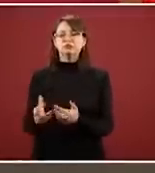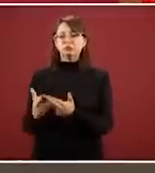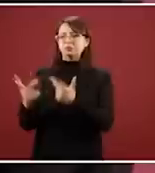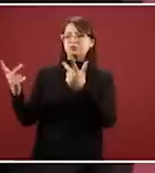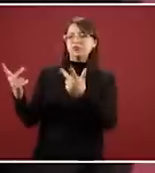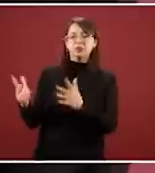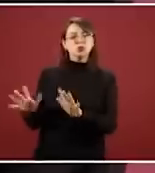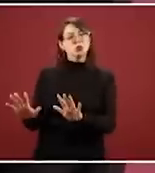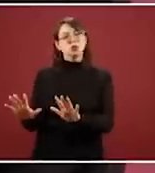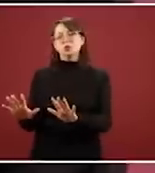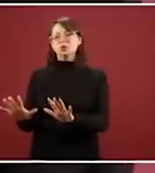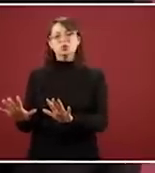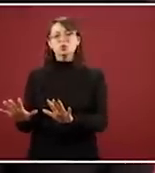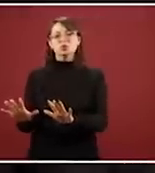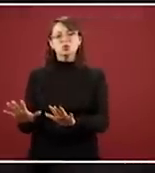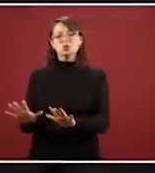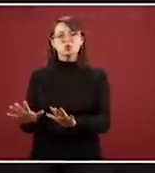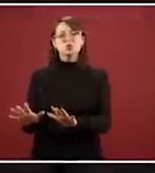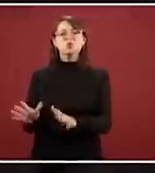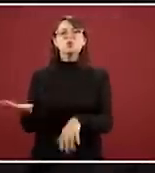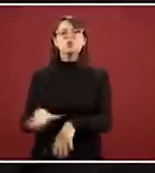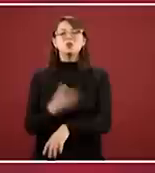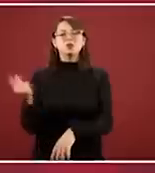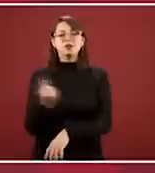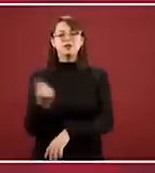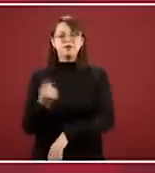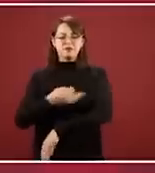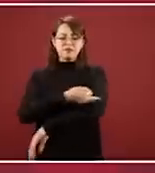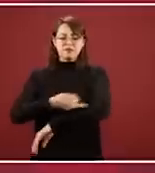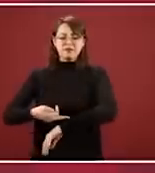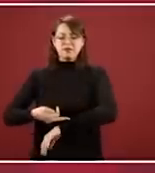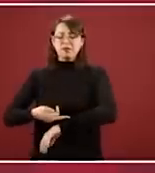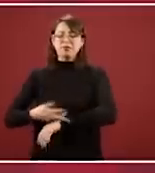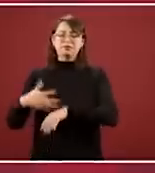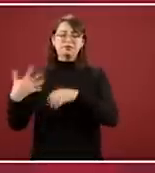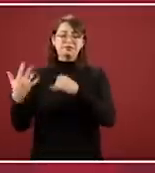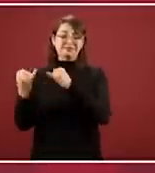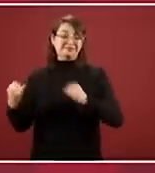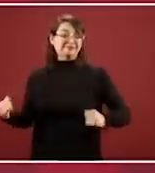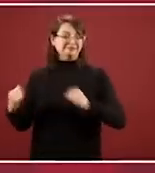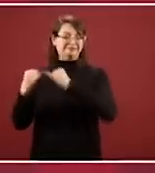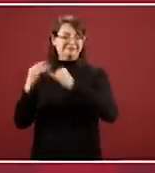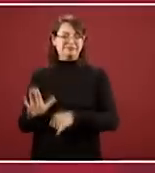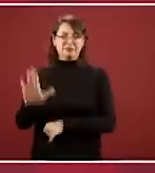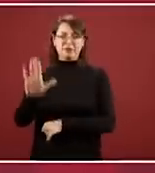porque la familia es una institución de primer orden,